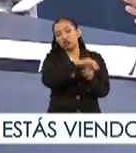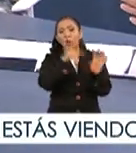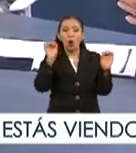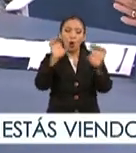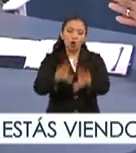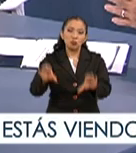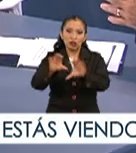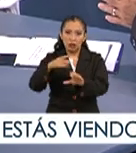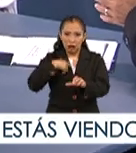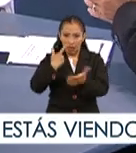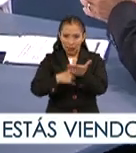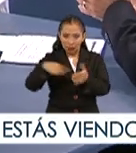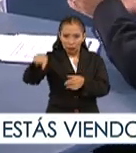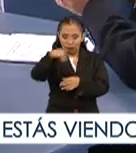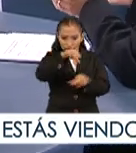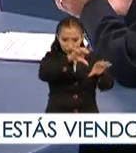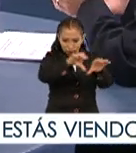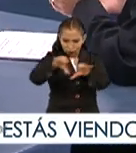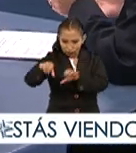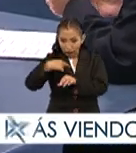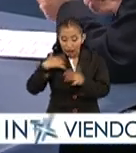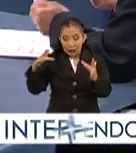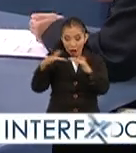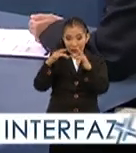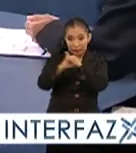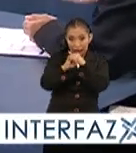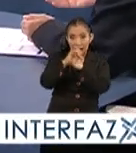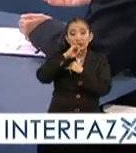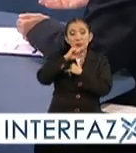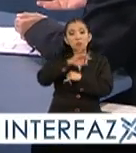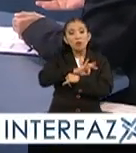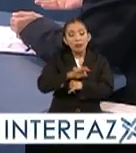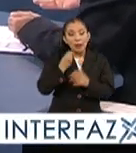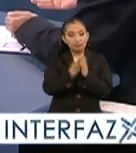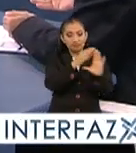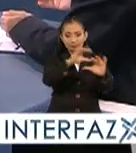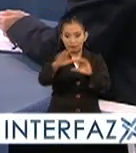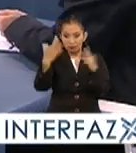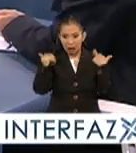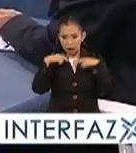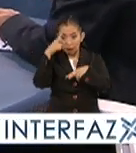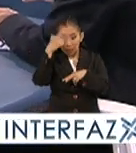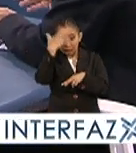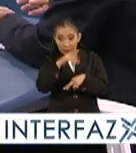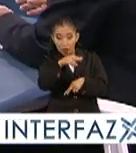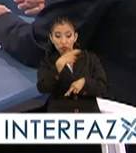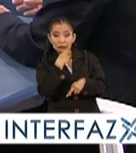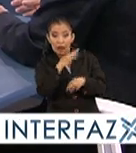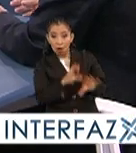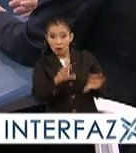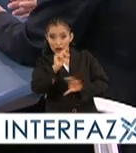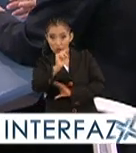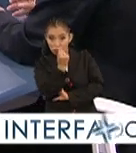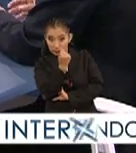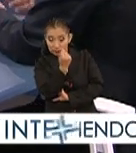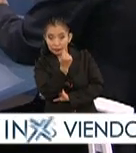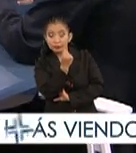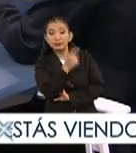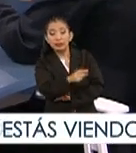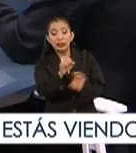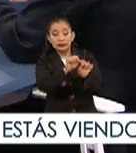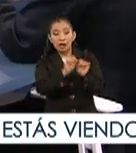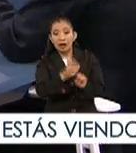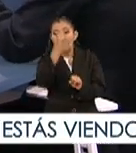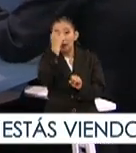con equipo de cómputo y que pueda, al estar conectado, también tener la capacitación de los maestros para que puedan utilizar la tecnología. El